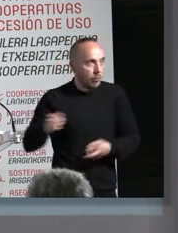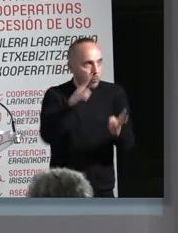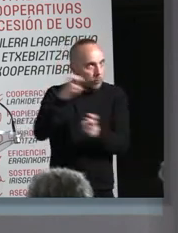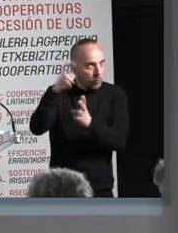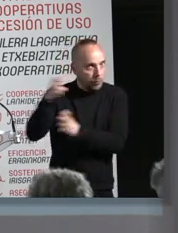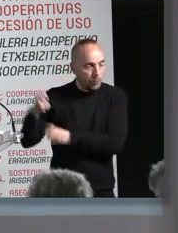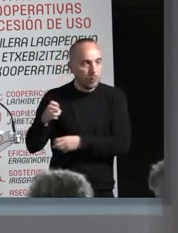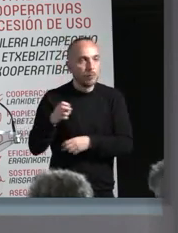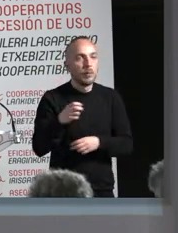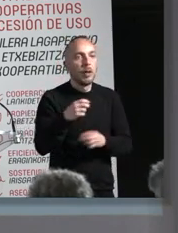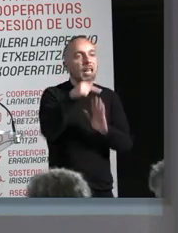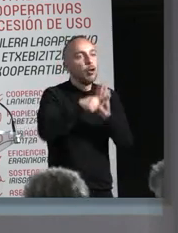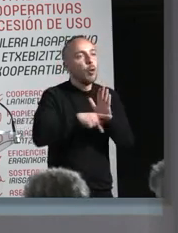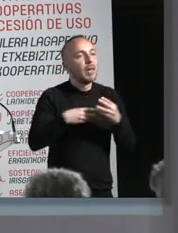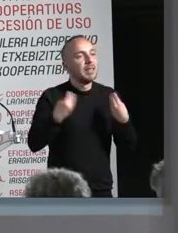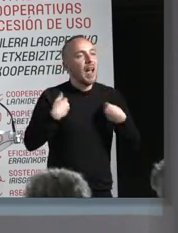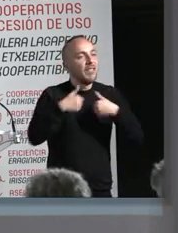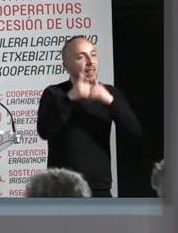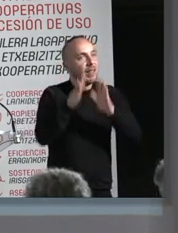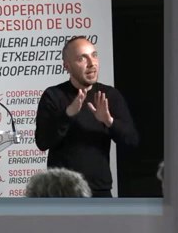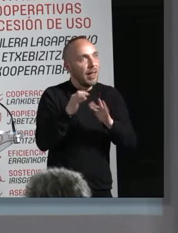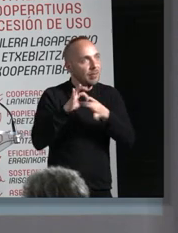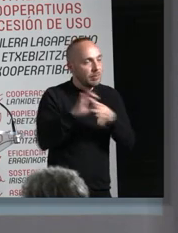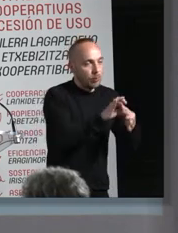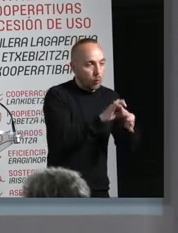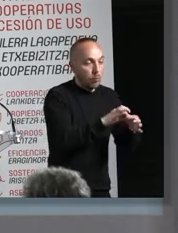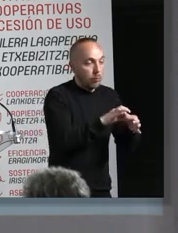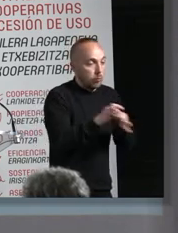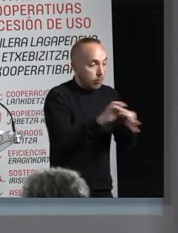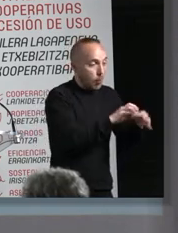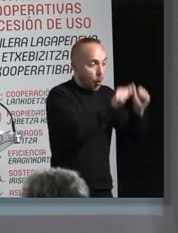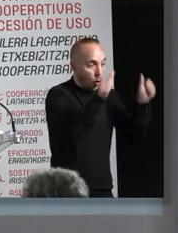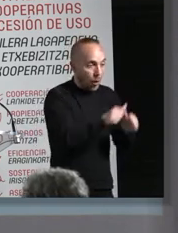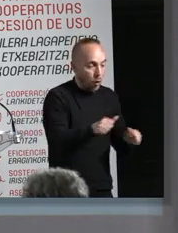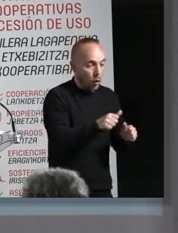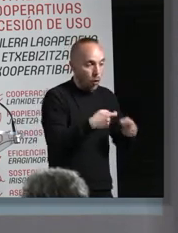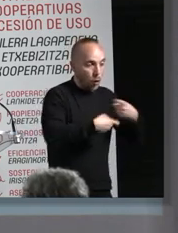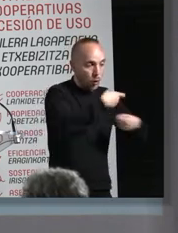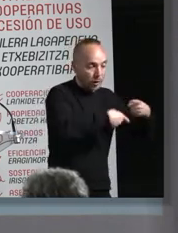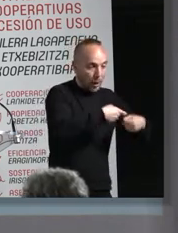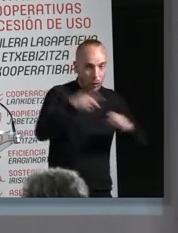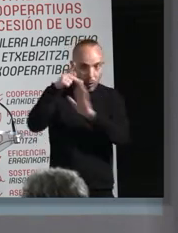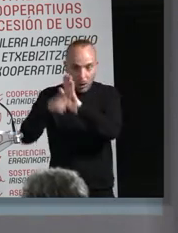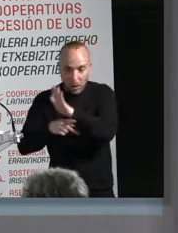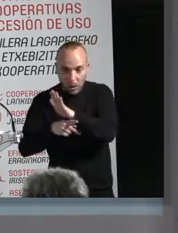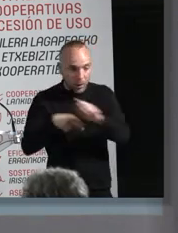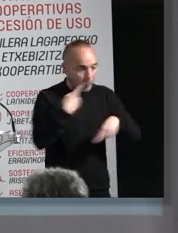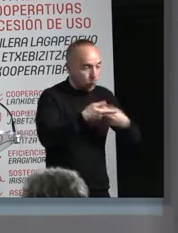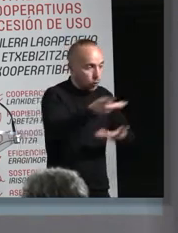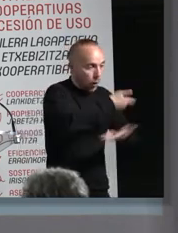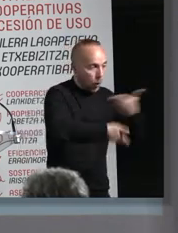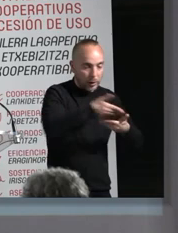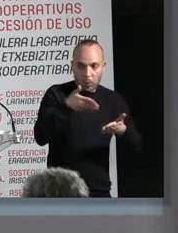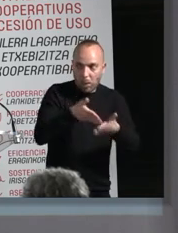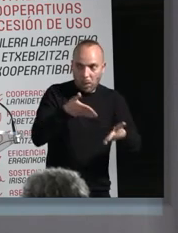que se adapten realmente a este modelo comunitario, que también vemos que constriñen de alguna forma luego cuando queremos hacer algo más colaborativo. Bueno,